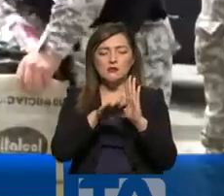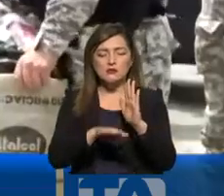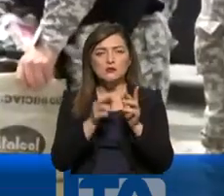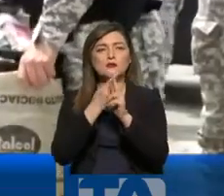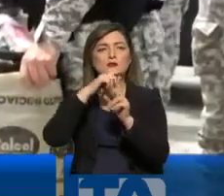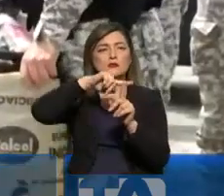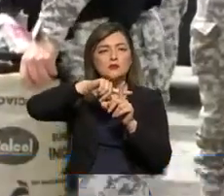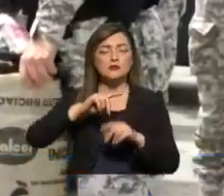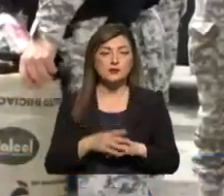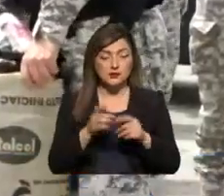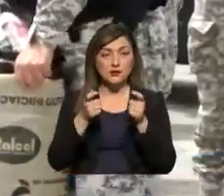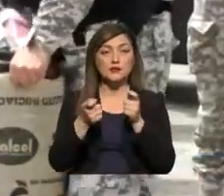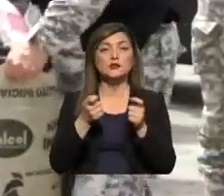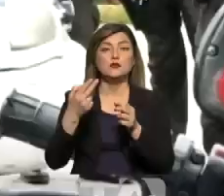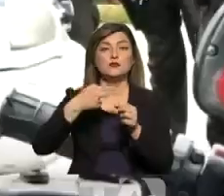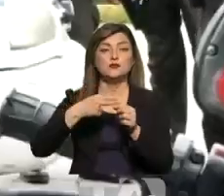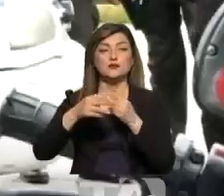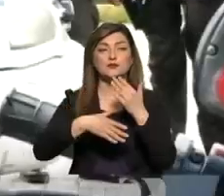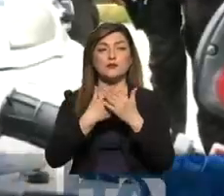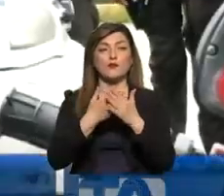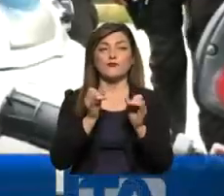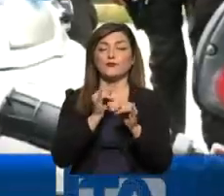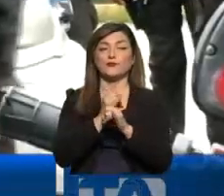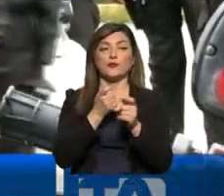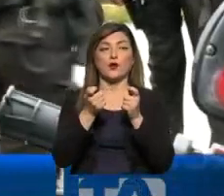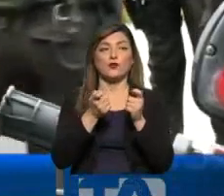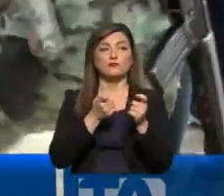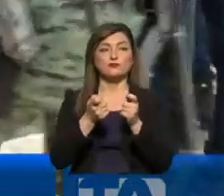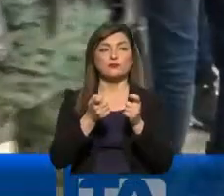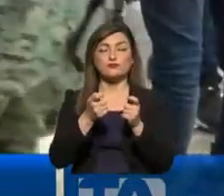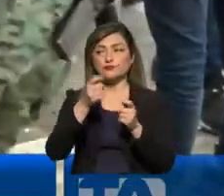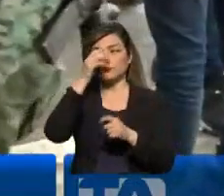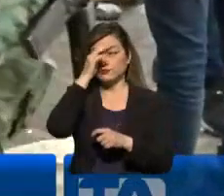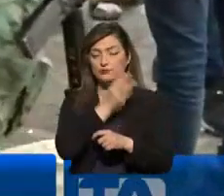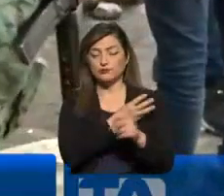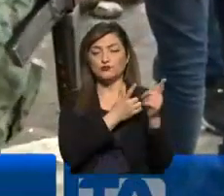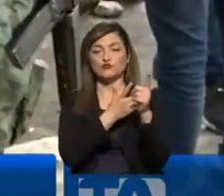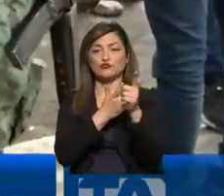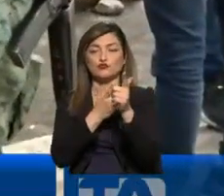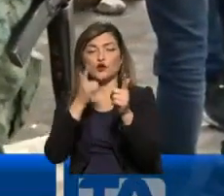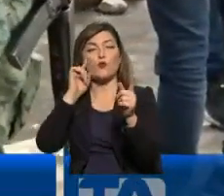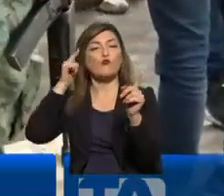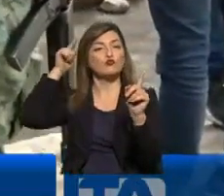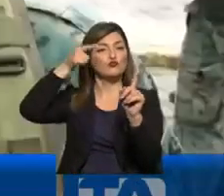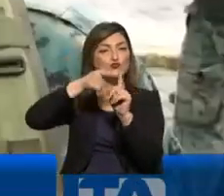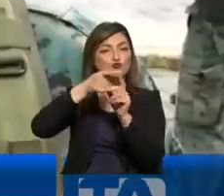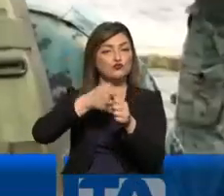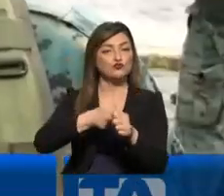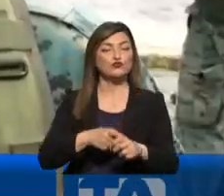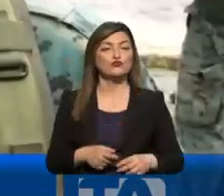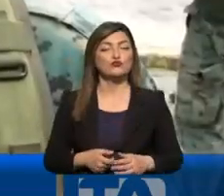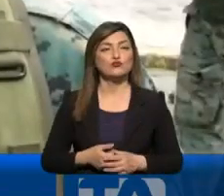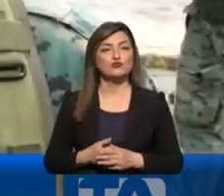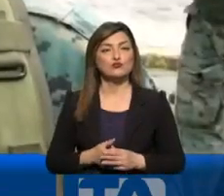resultados. En los controles participan todos los entes de control, incluidas las Fuerzas Armadas con misiones específicas.